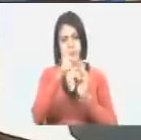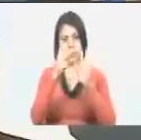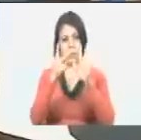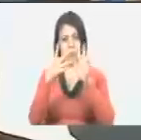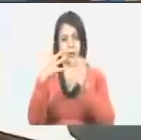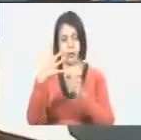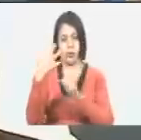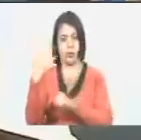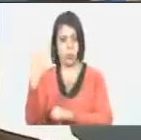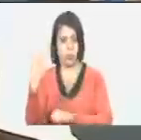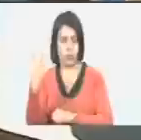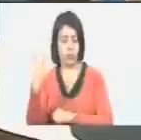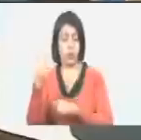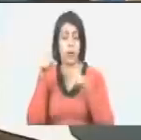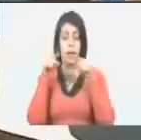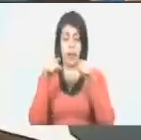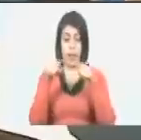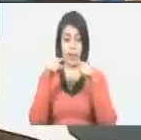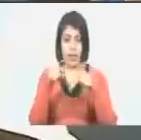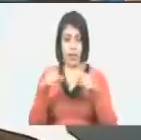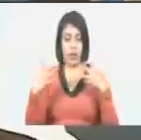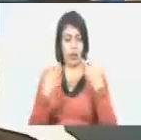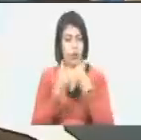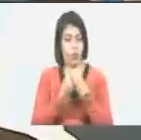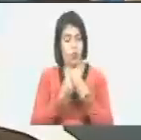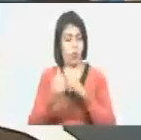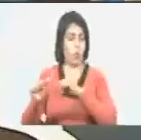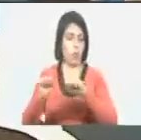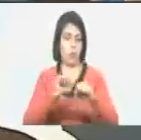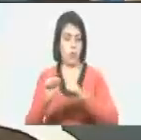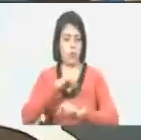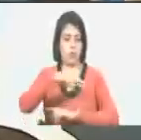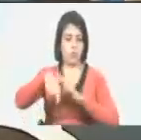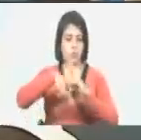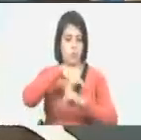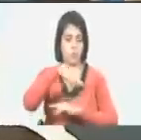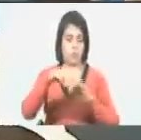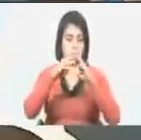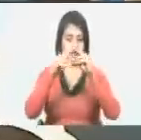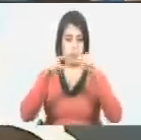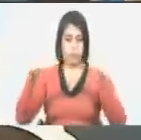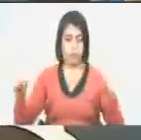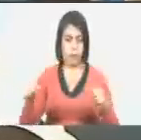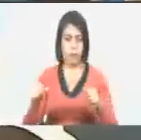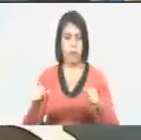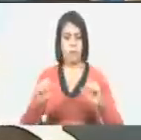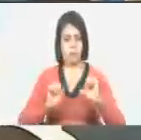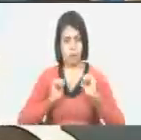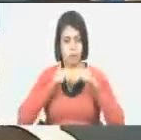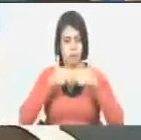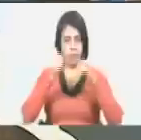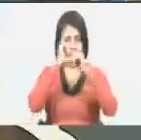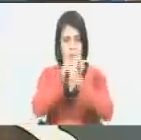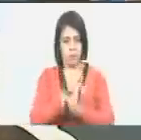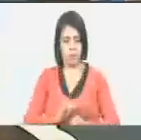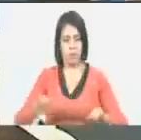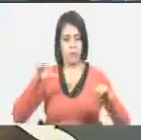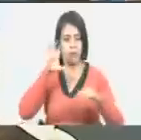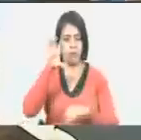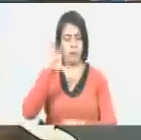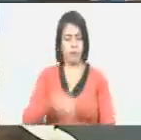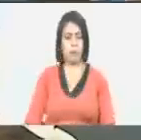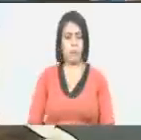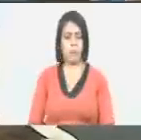de 1754 y que fue, junto a su movimiento de la Revolución de la Sierra, la génesis para la independencia de la